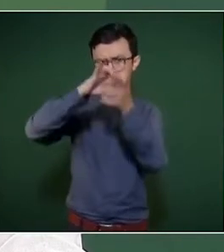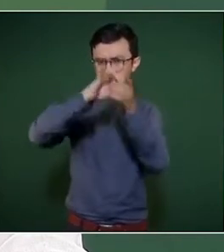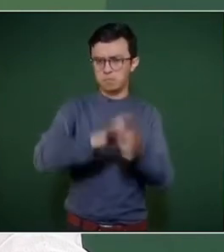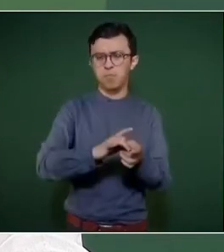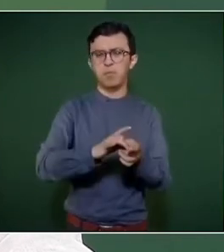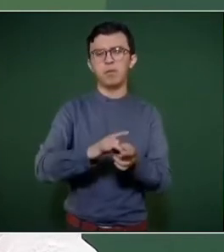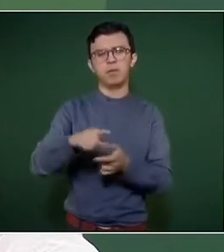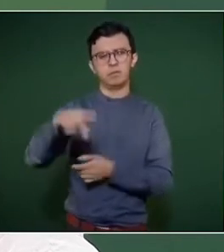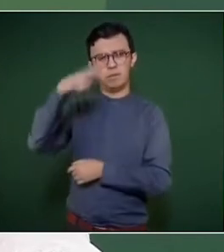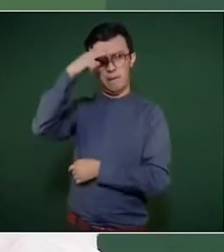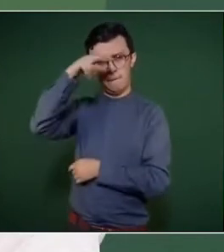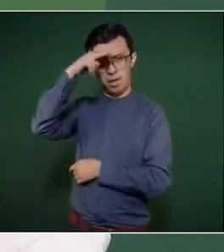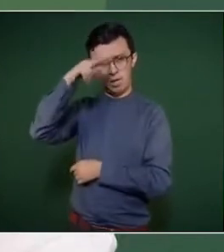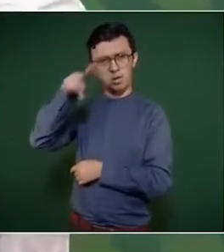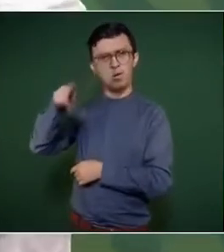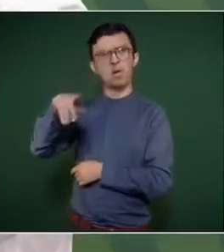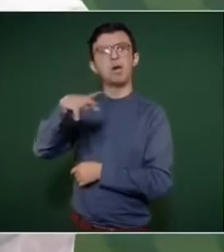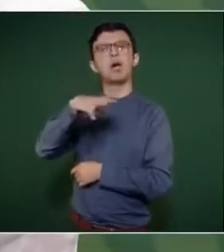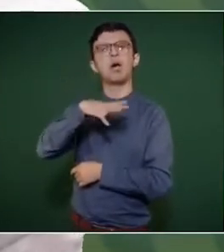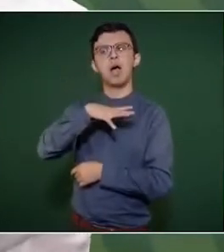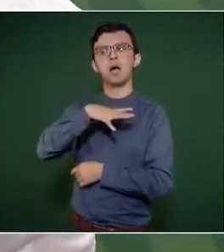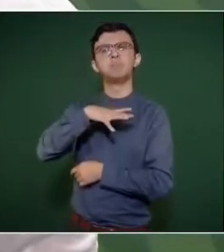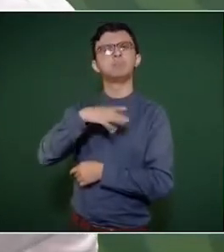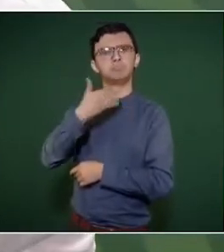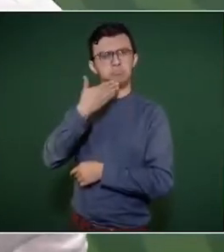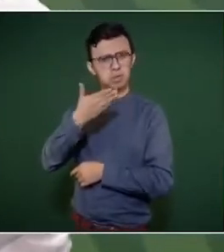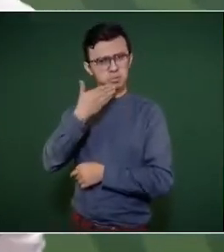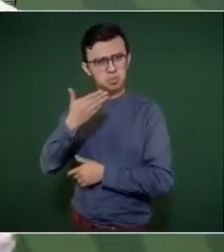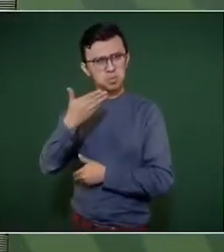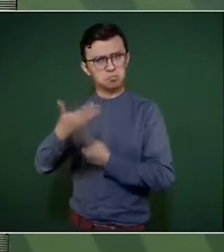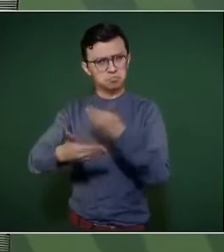A México le está yendo bien.